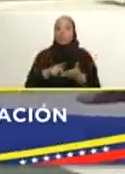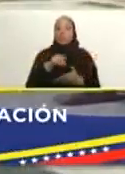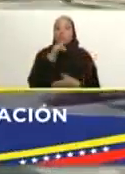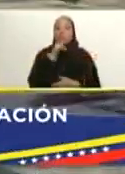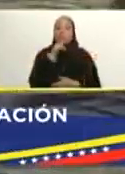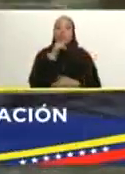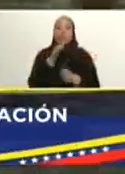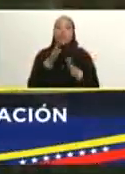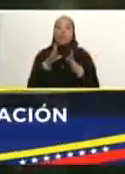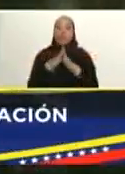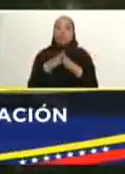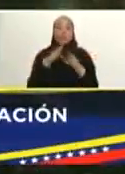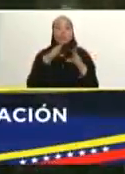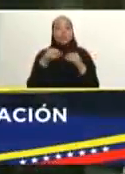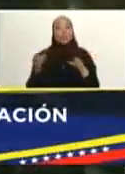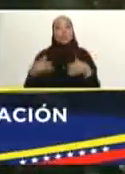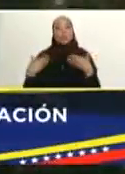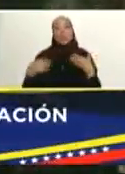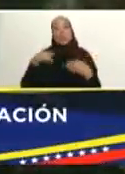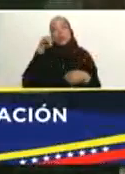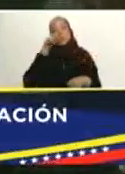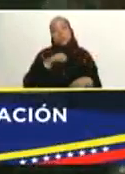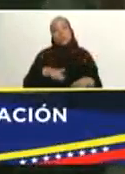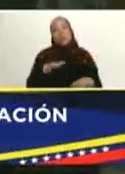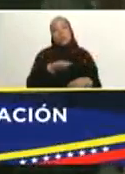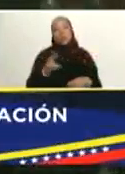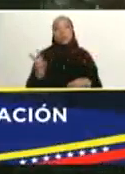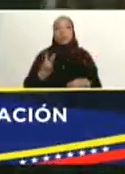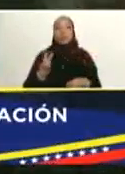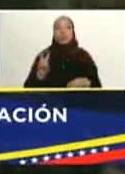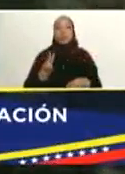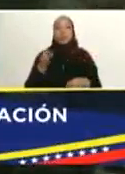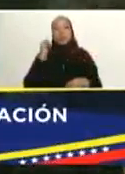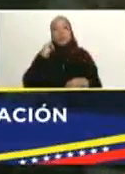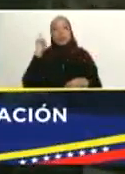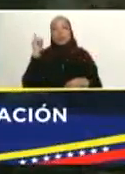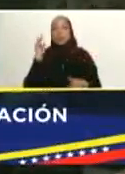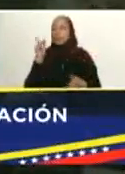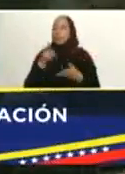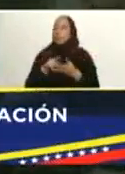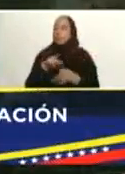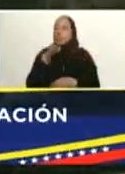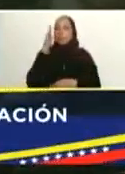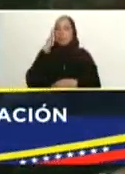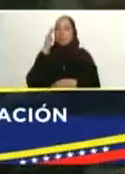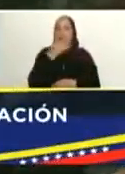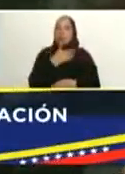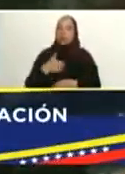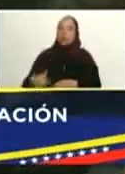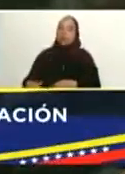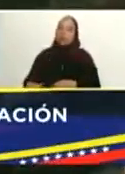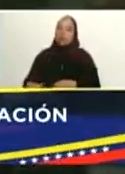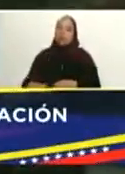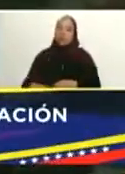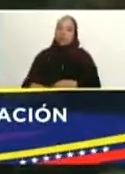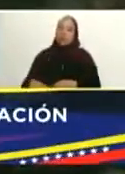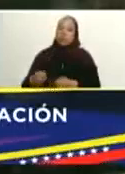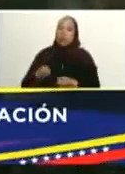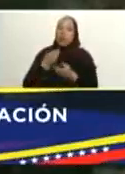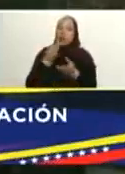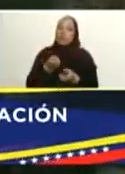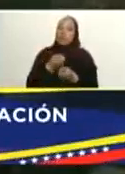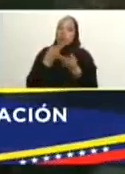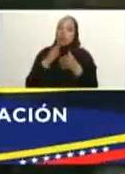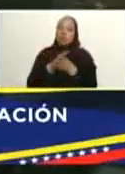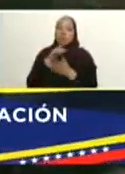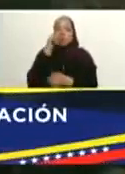es la alegría del pueblo venezolano. Pero además es una idea en la cual usted, presidente, expresa, irradia